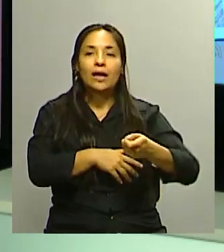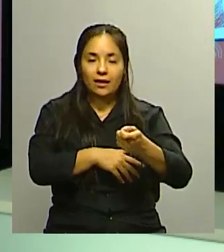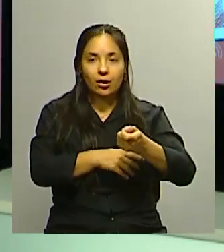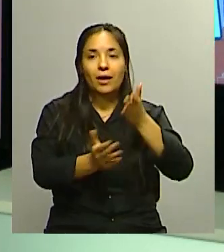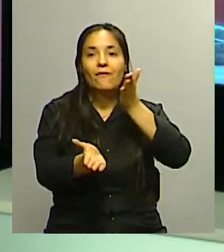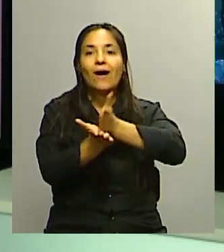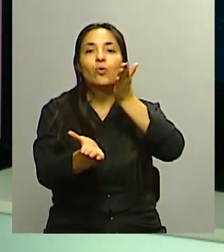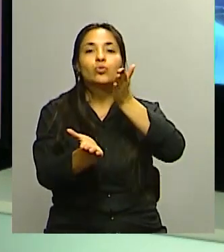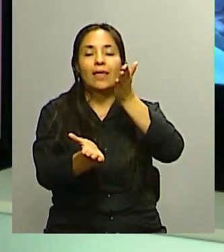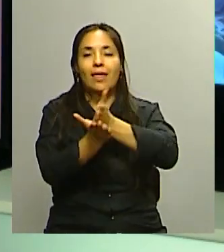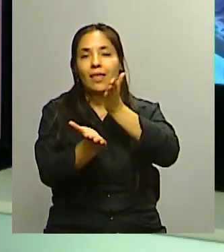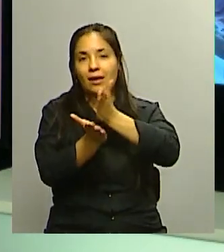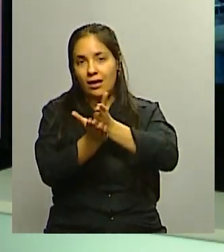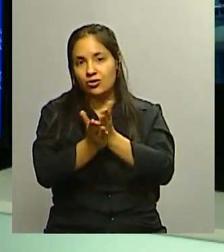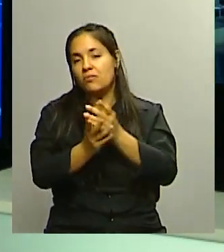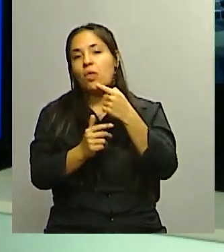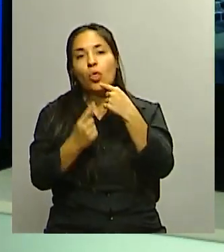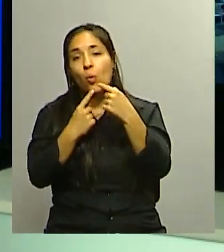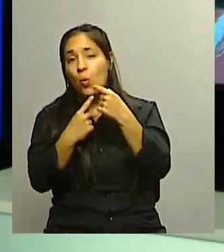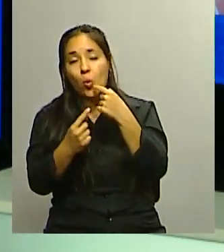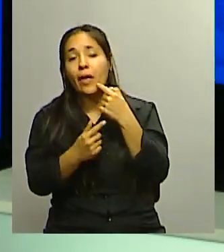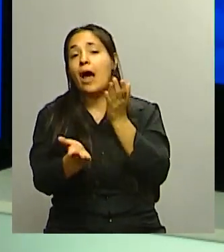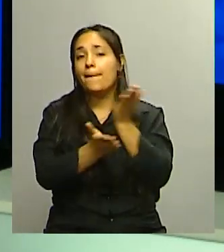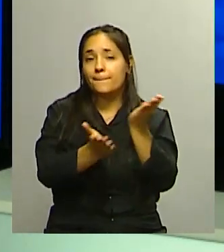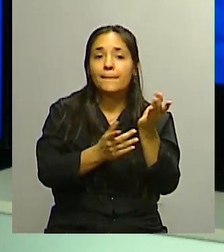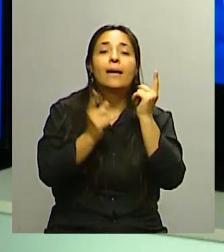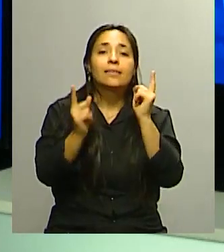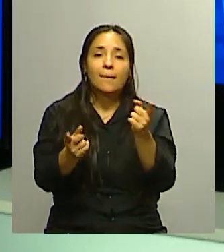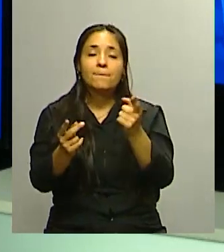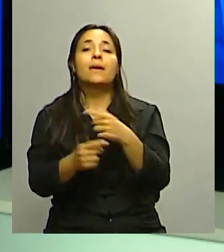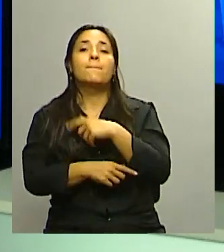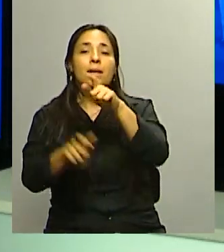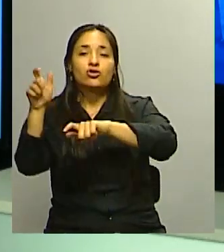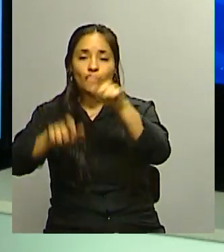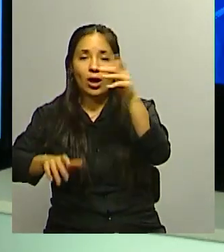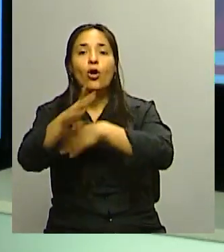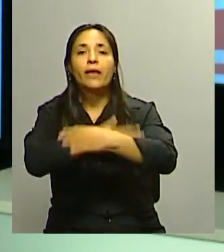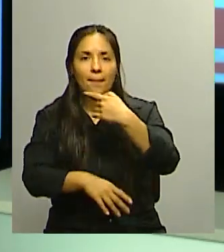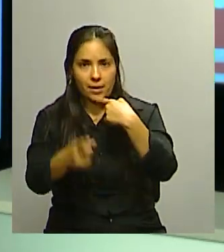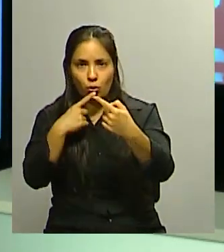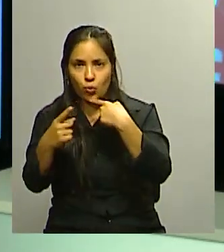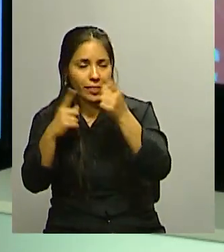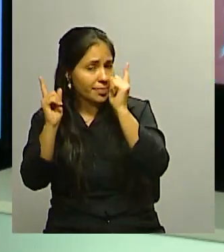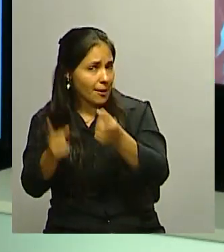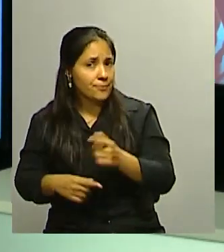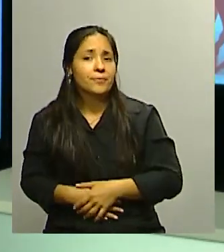saben, todo tipo de asesoramiento y a partir de un convenio están asesorando también a personas con discapacidad desde hace un tiempo esta